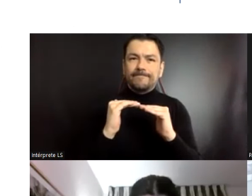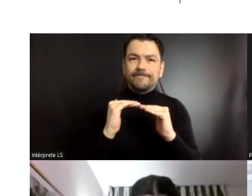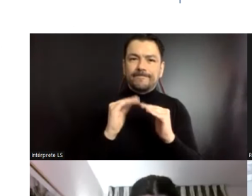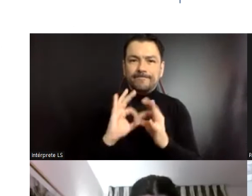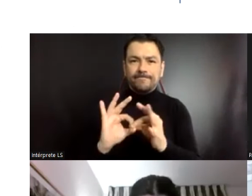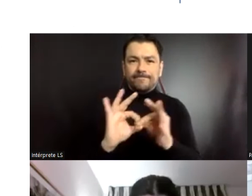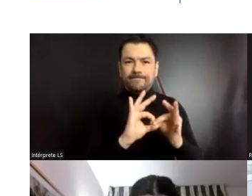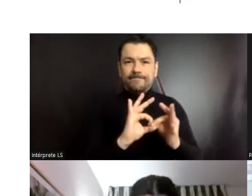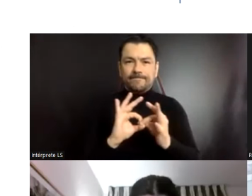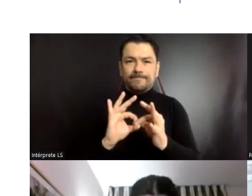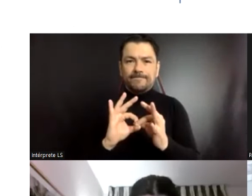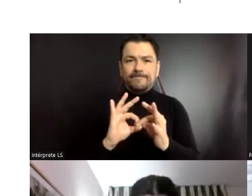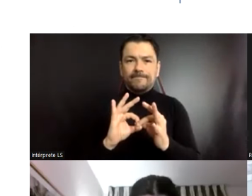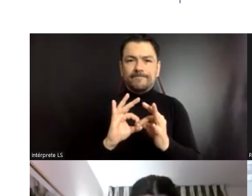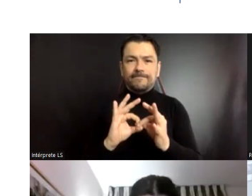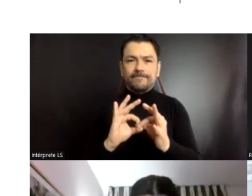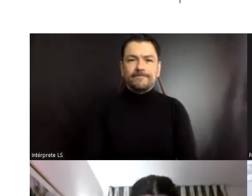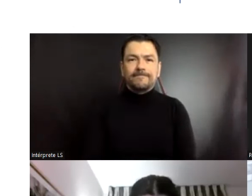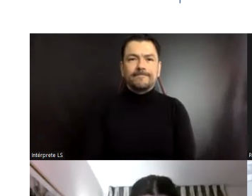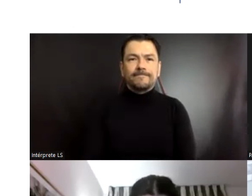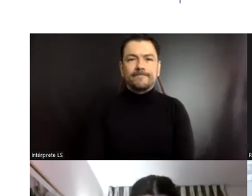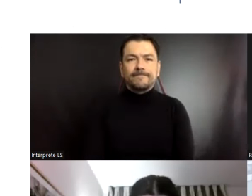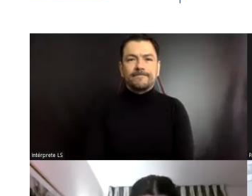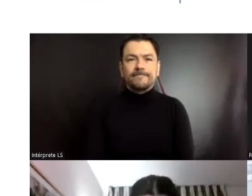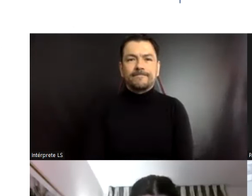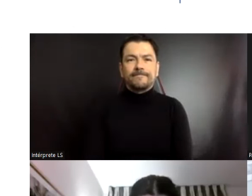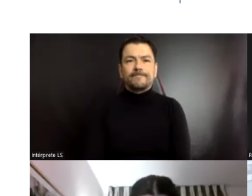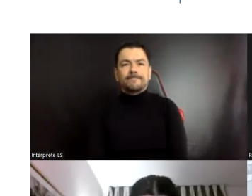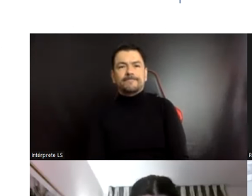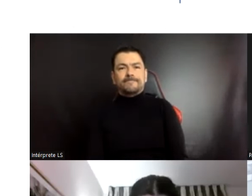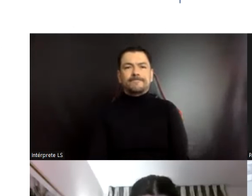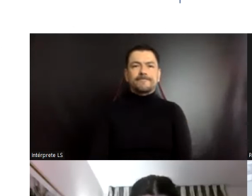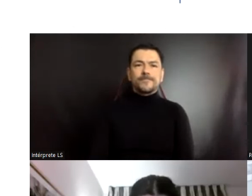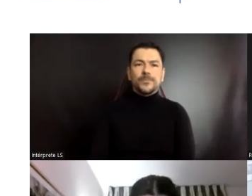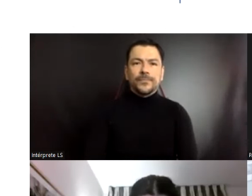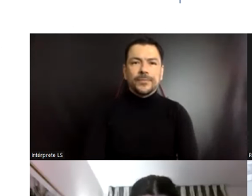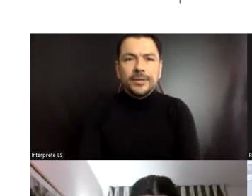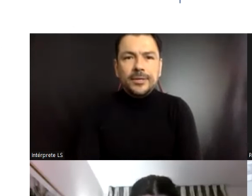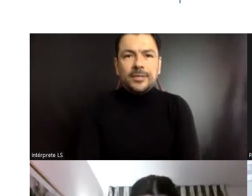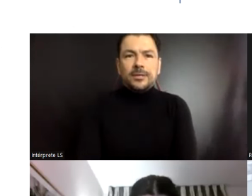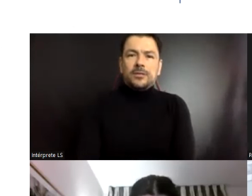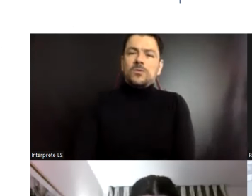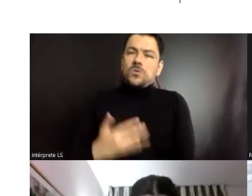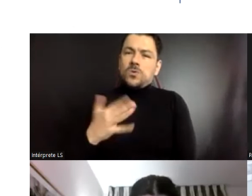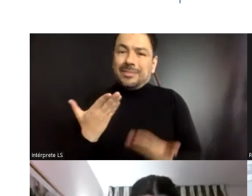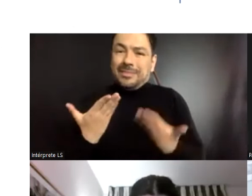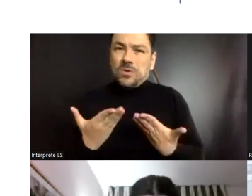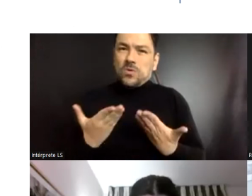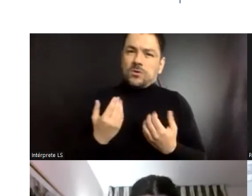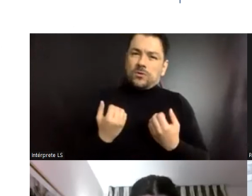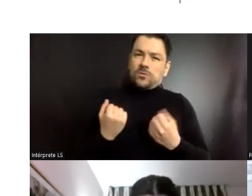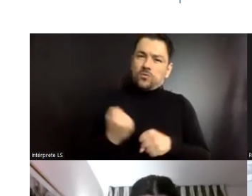Hoy hemos hablado sobre los esfuerzos unificados, que después de 3